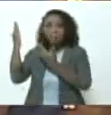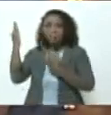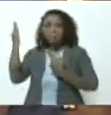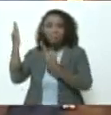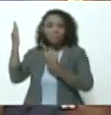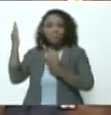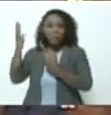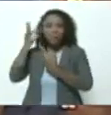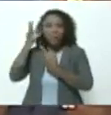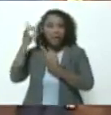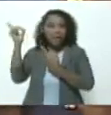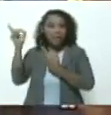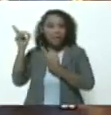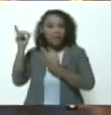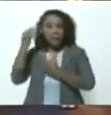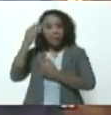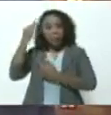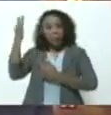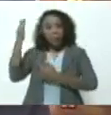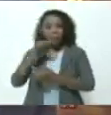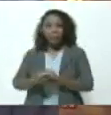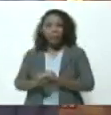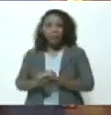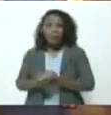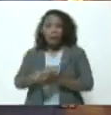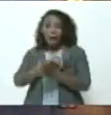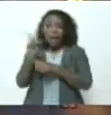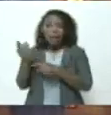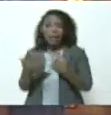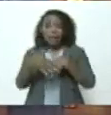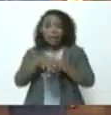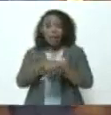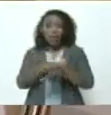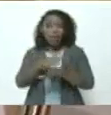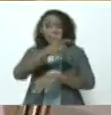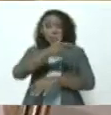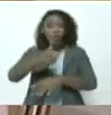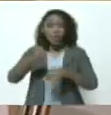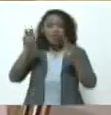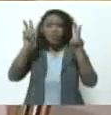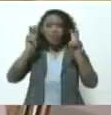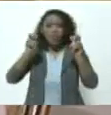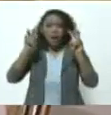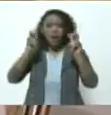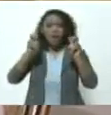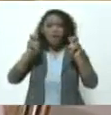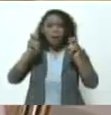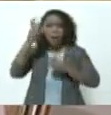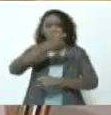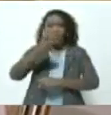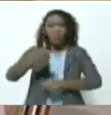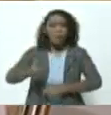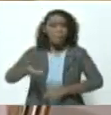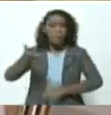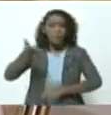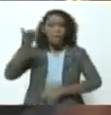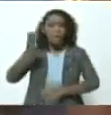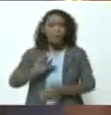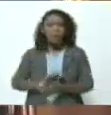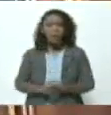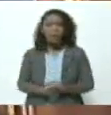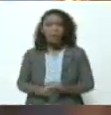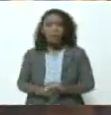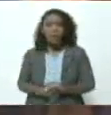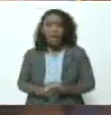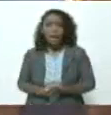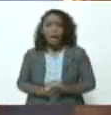personaje entrañable. Entonces, esa combinación de gente nueva con gente veterana, en